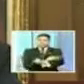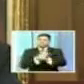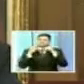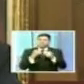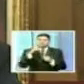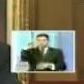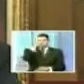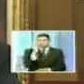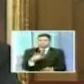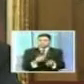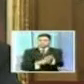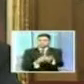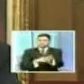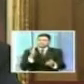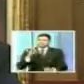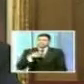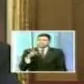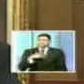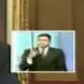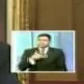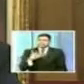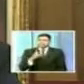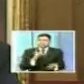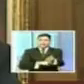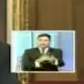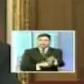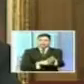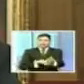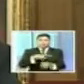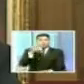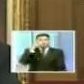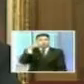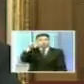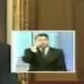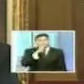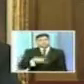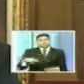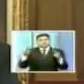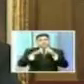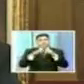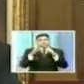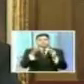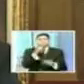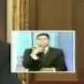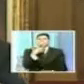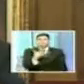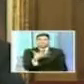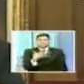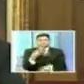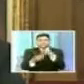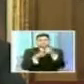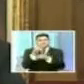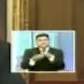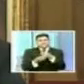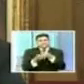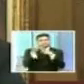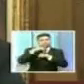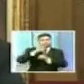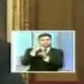nos sentimos hermanos del pueblo de Brasil. Lo conocemos muy bien. ¿Y qué han hecho con Brasil?